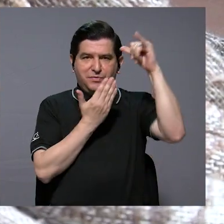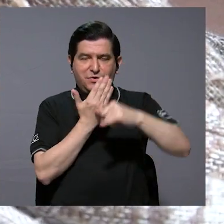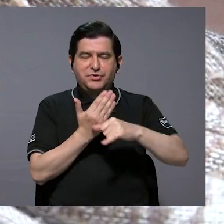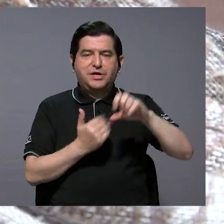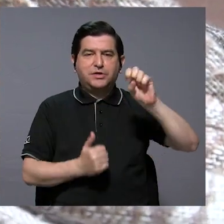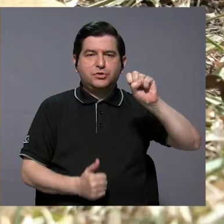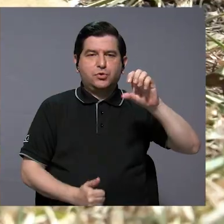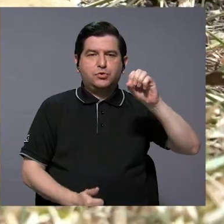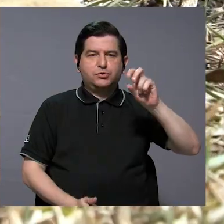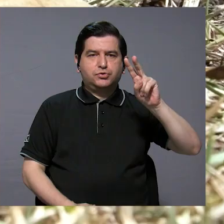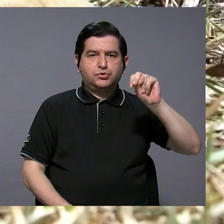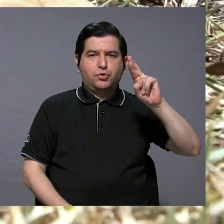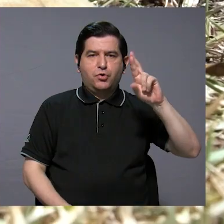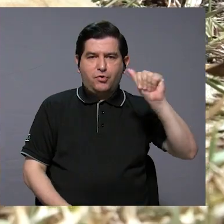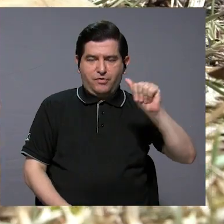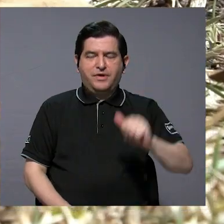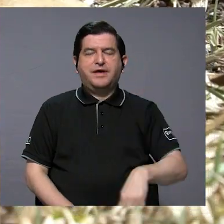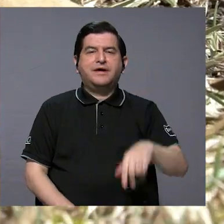se llama Sonora.